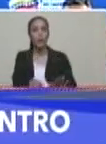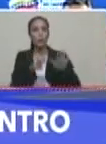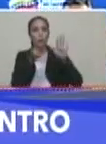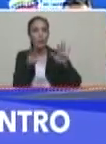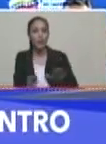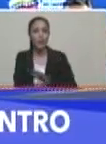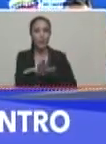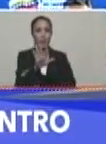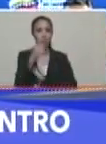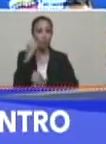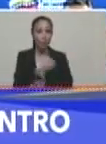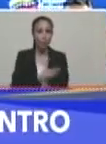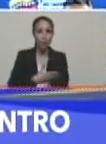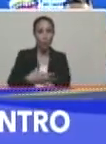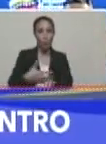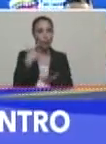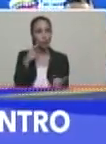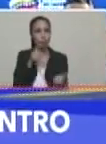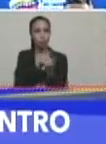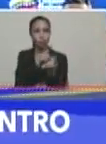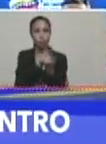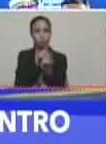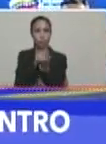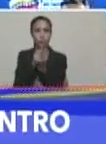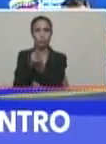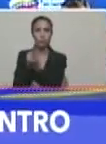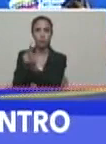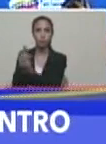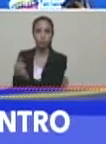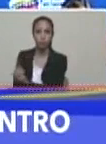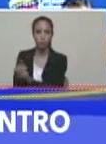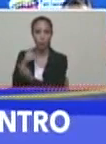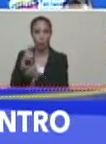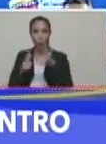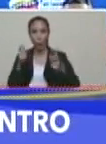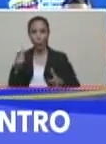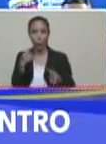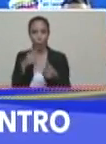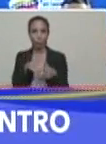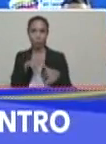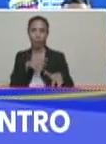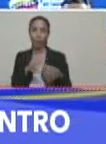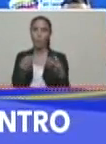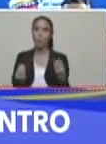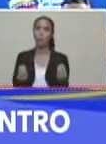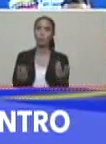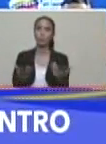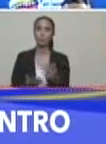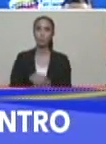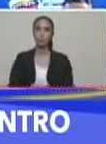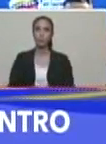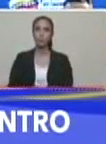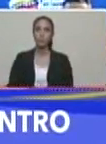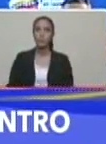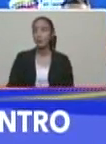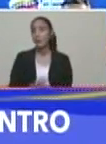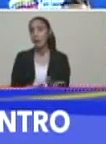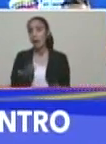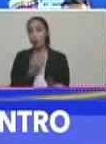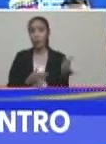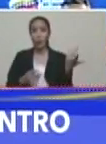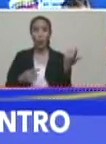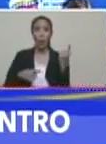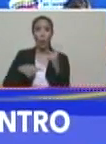1.975 millones de consultas. No es cualquier cosa. Pudiéramos